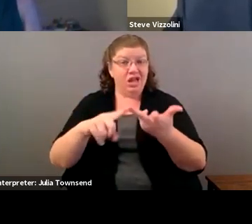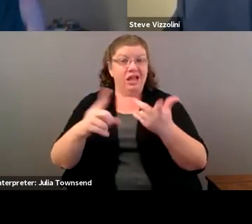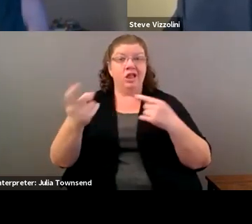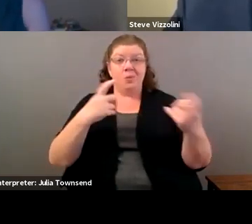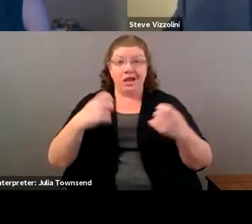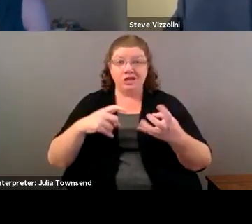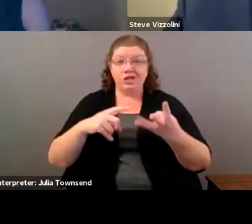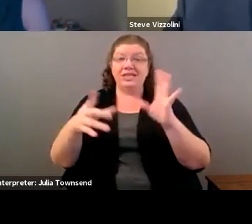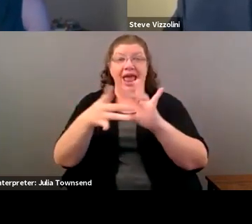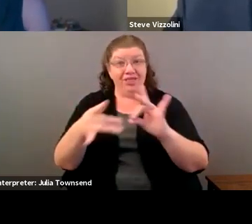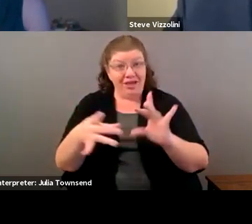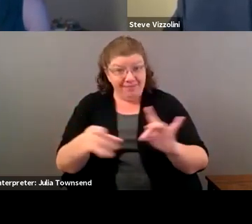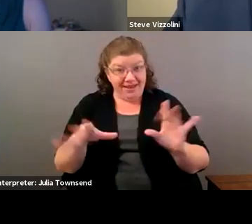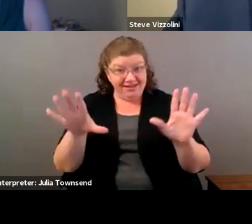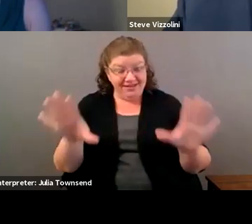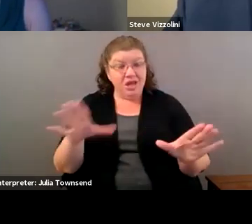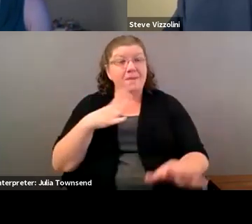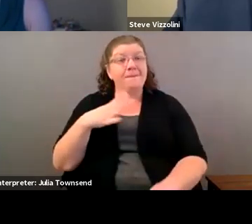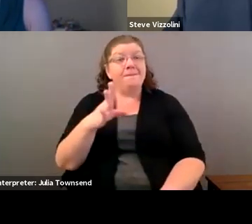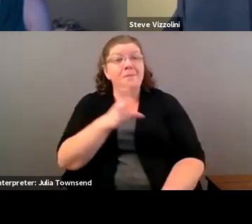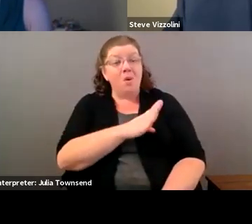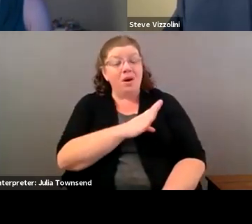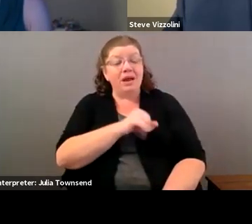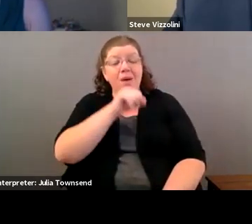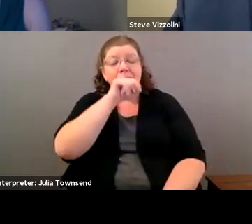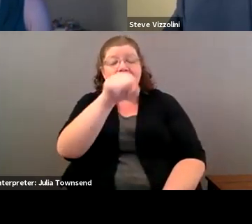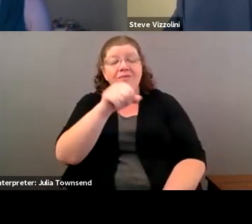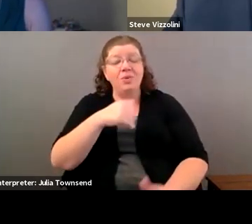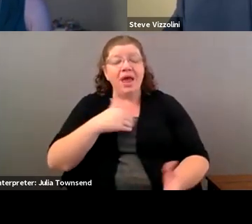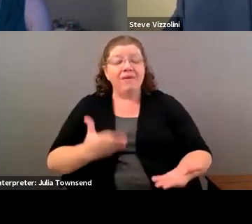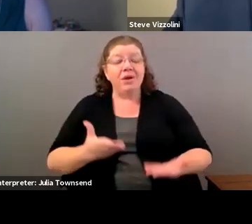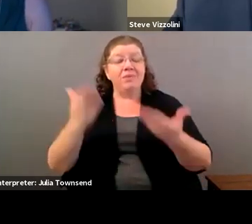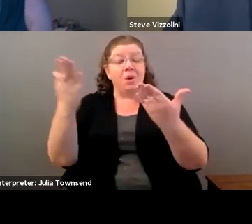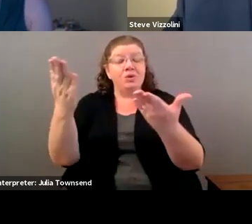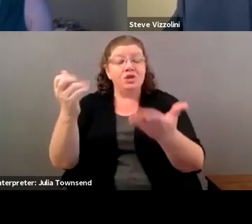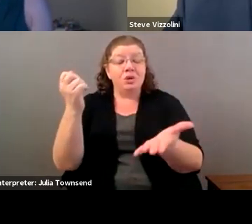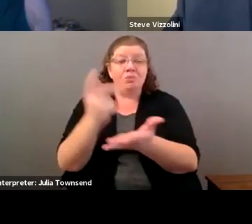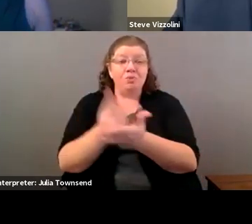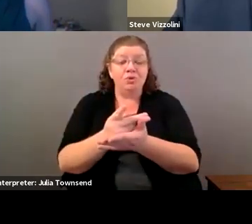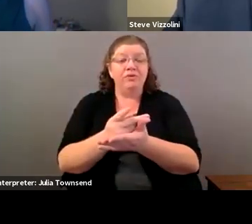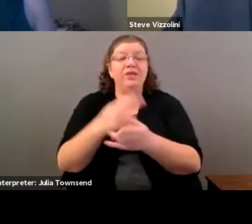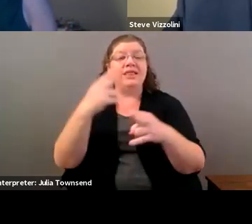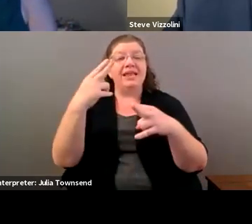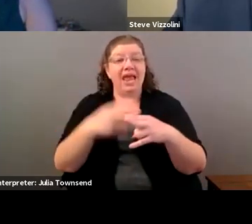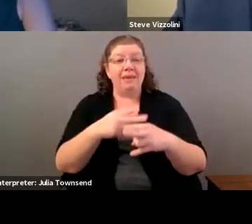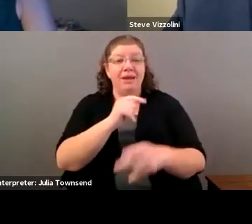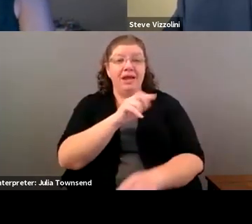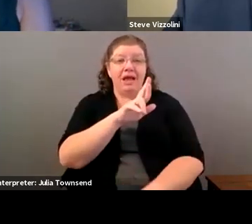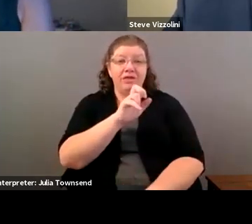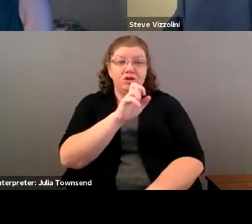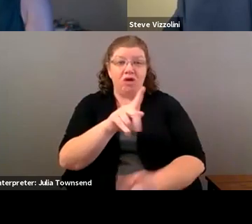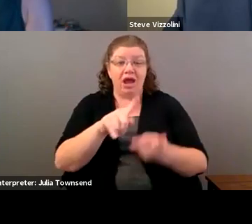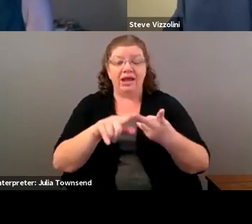comentarios las preguntas entonces el miembros del consejo se gustan hacer una moción para